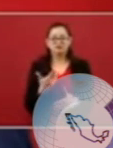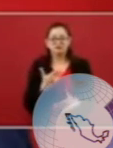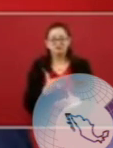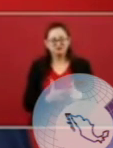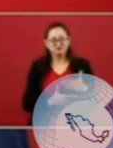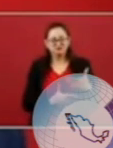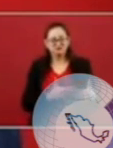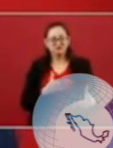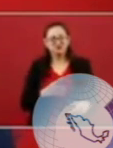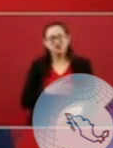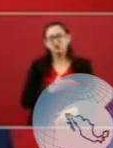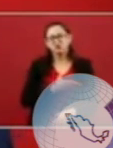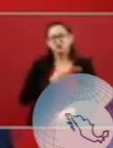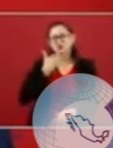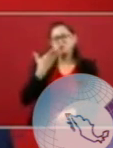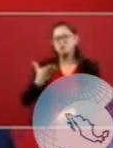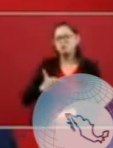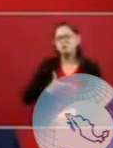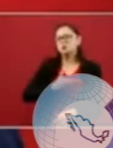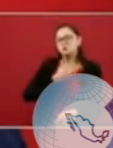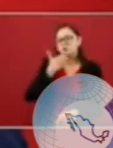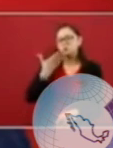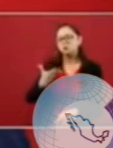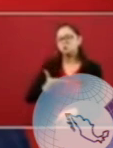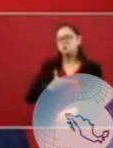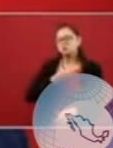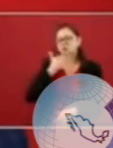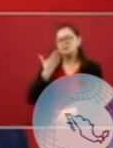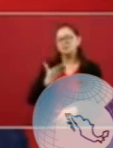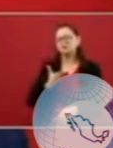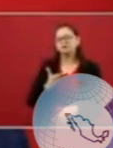una costumbre el